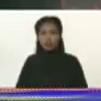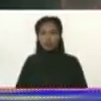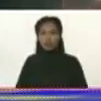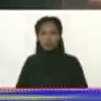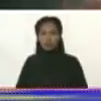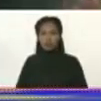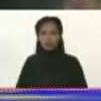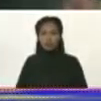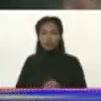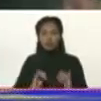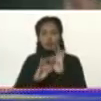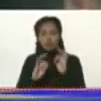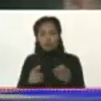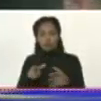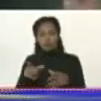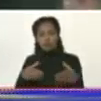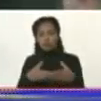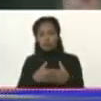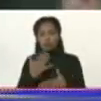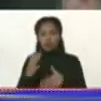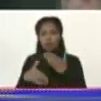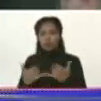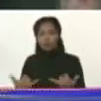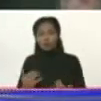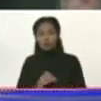mucho para esta liberación.